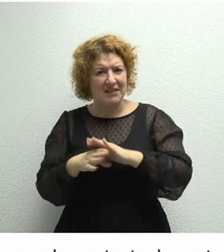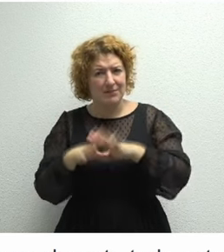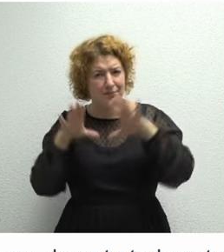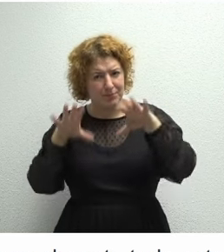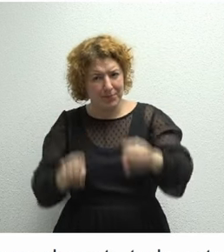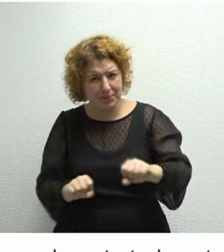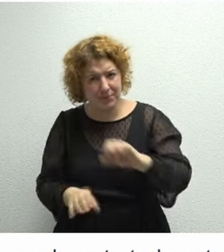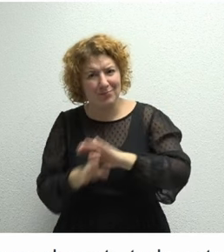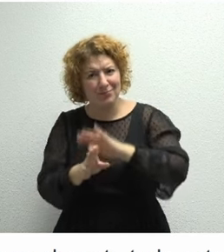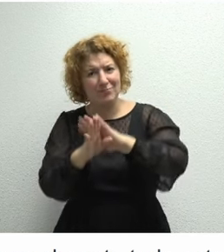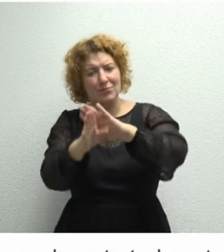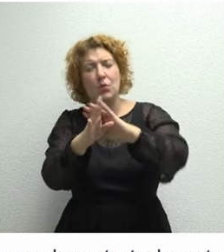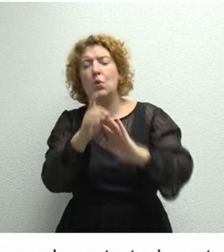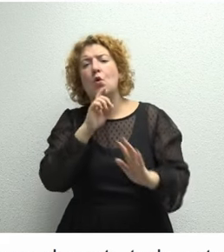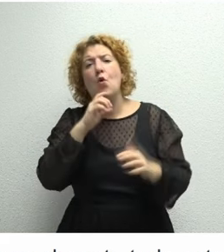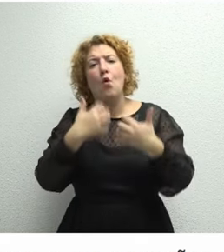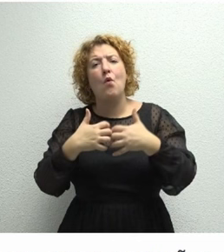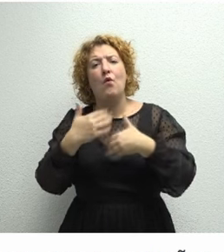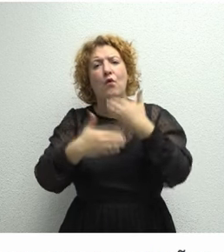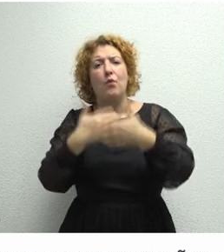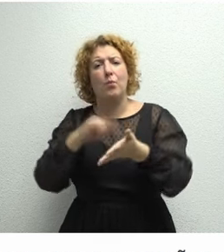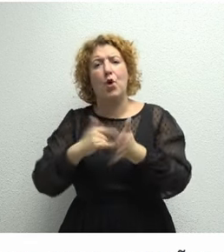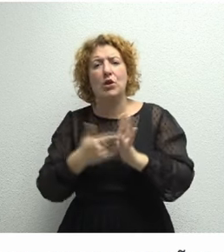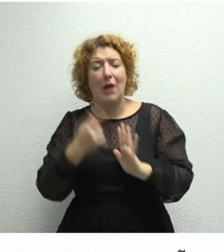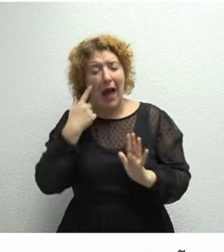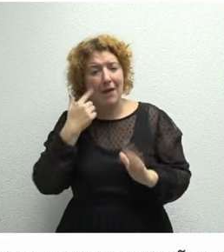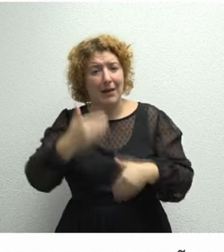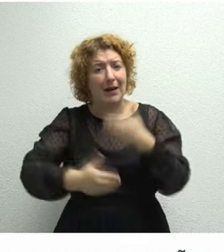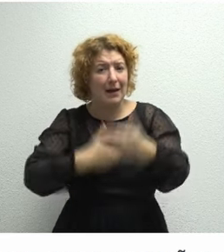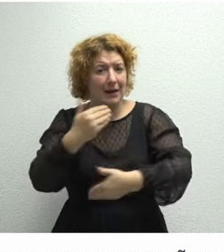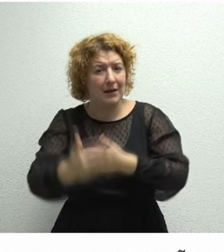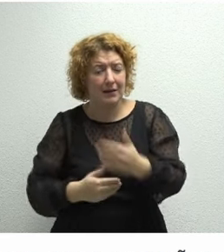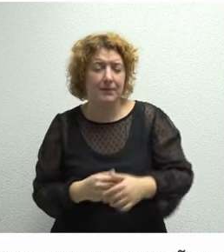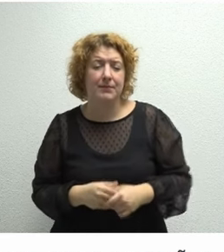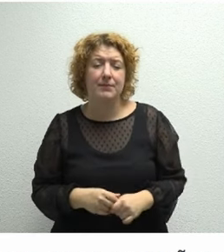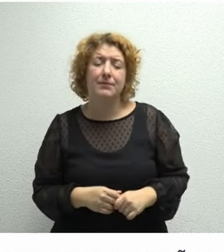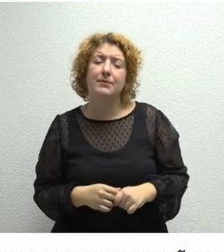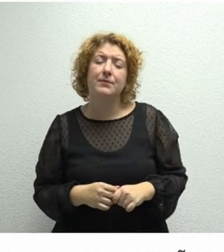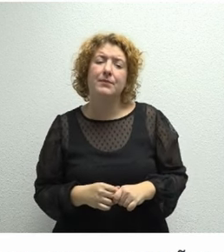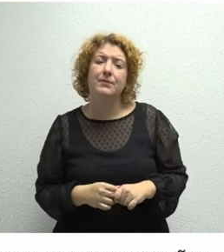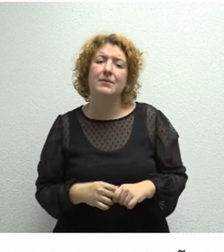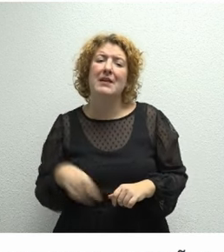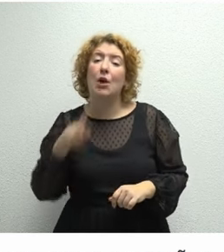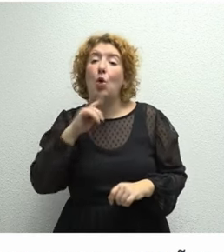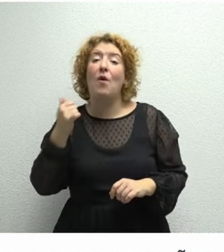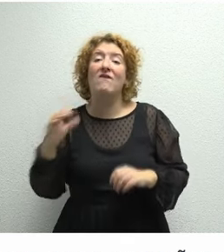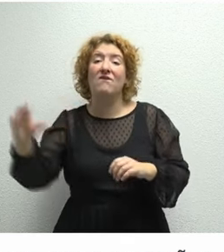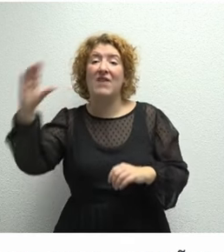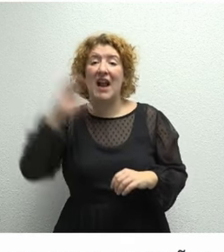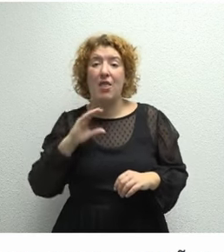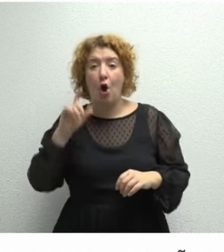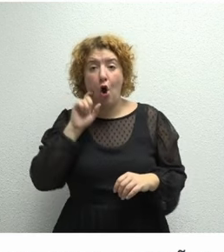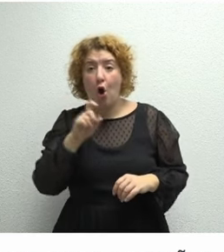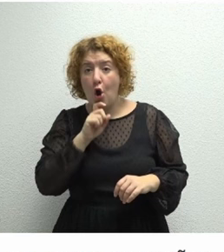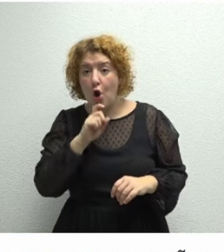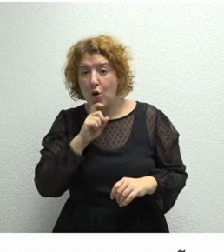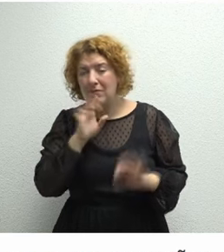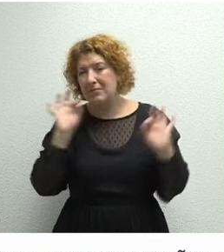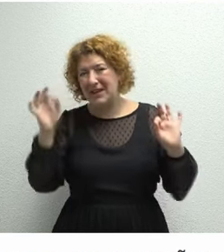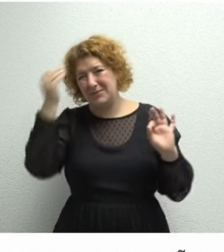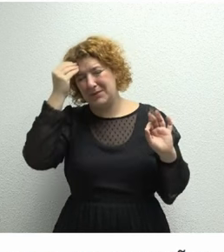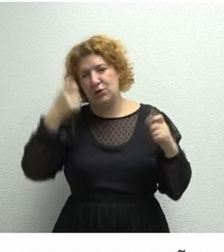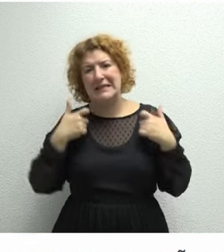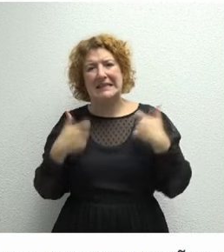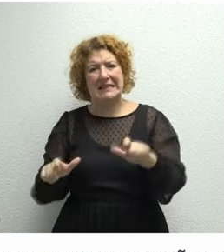hay que ver Bueno cómo cómo Va funcionando el proyecto Y cómo va también viéndose toda esa parte de de financiación pero yo creo que a nivel de sección